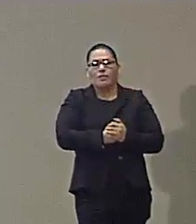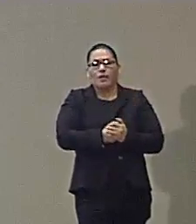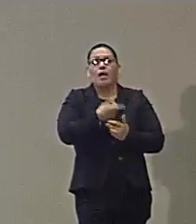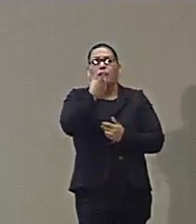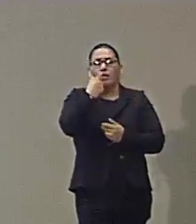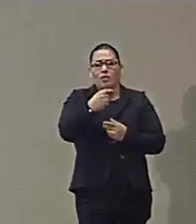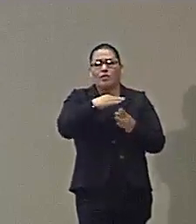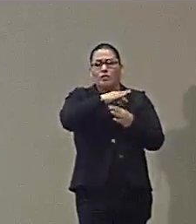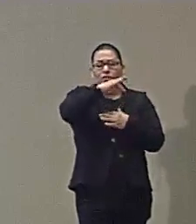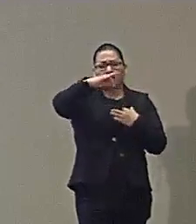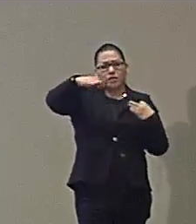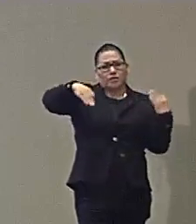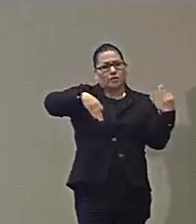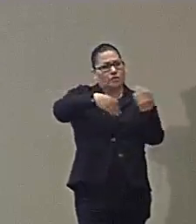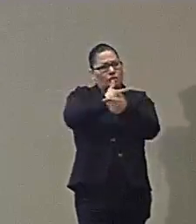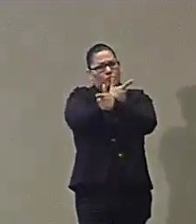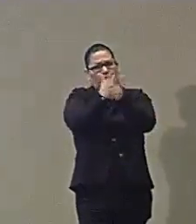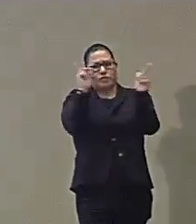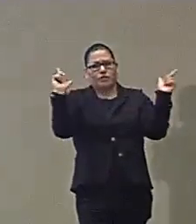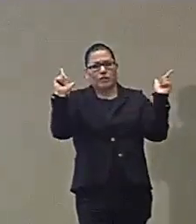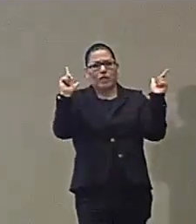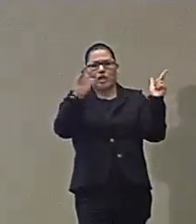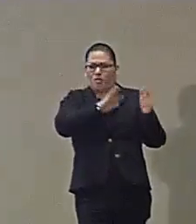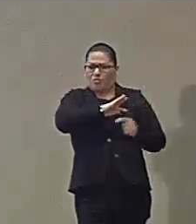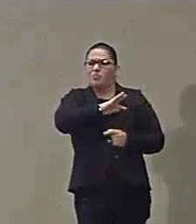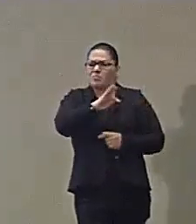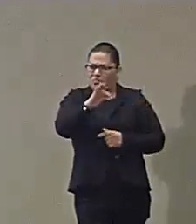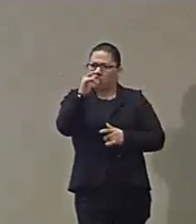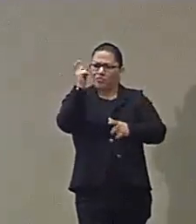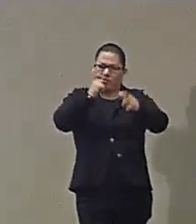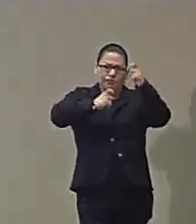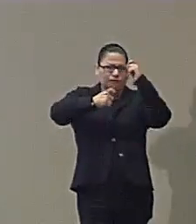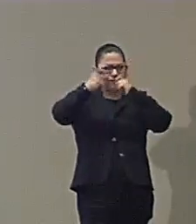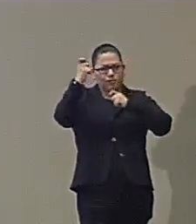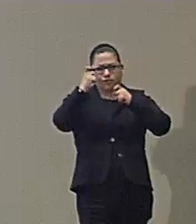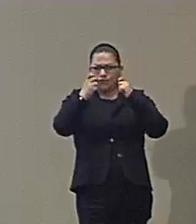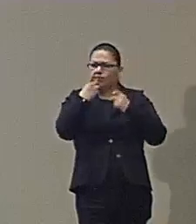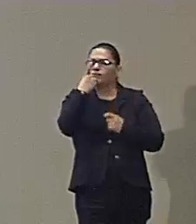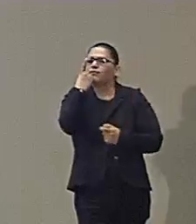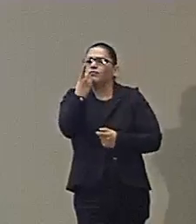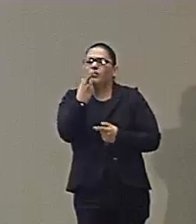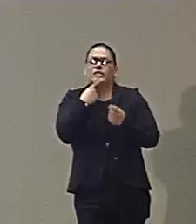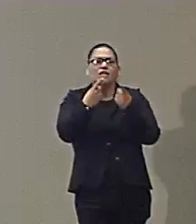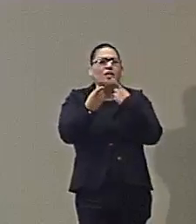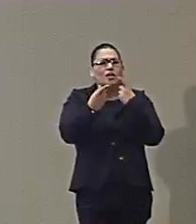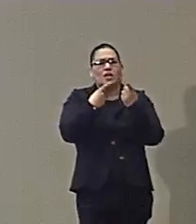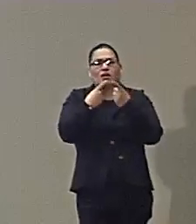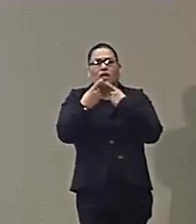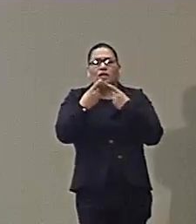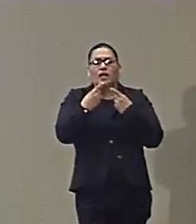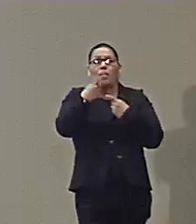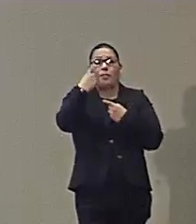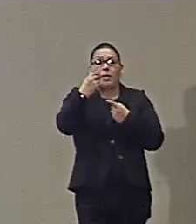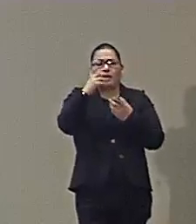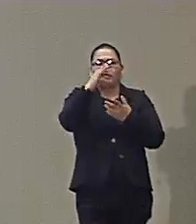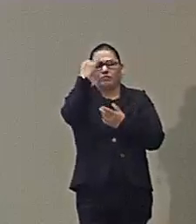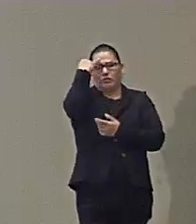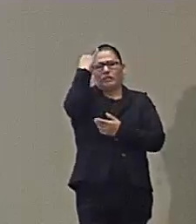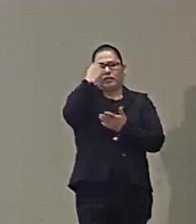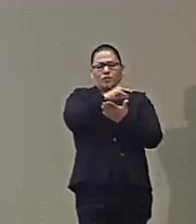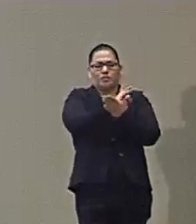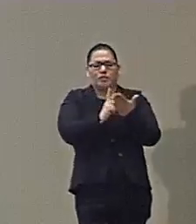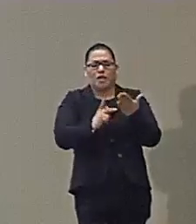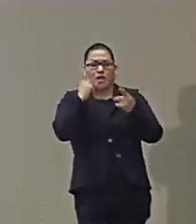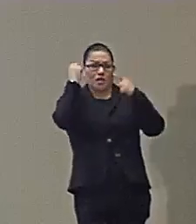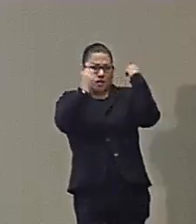total y absoluta libertad podamos expresar nuestros planteamientos que serán la vía para la planeación integral de un